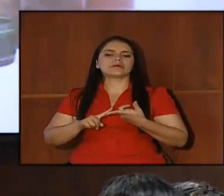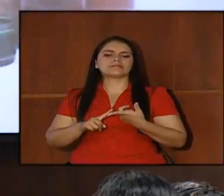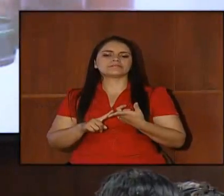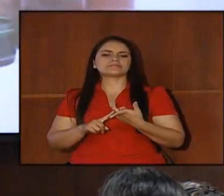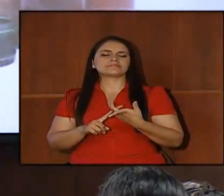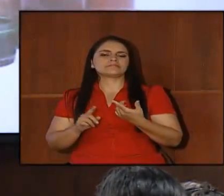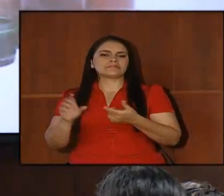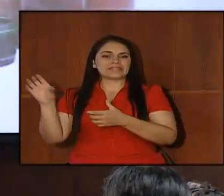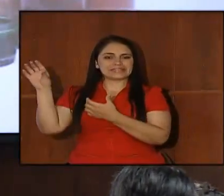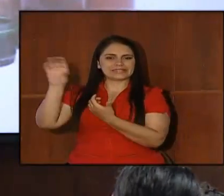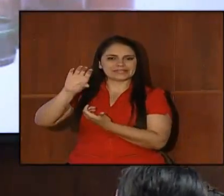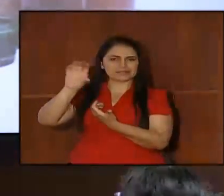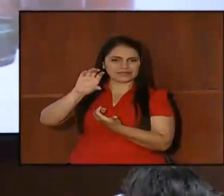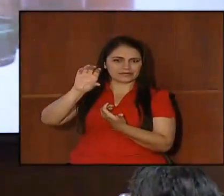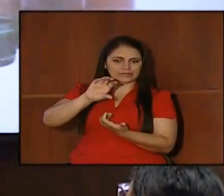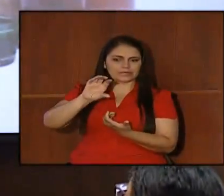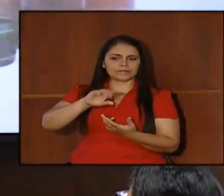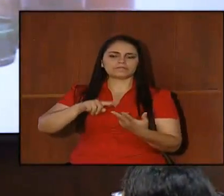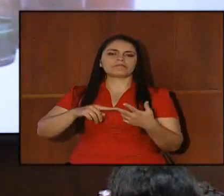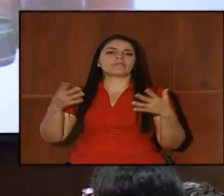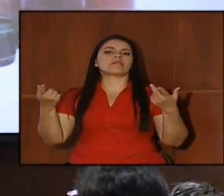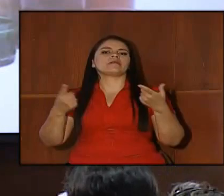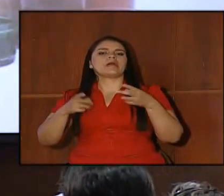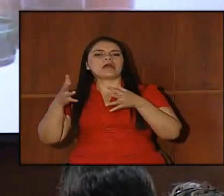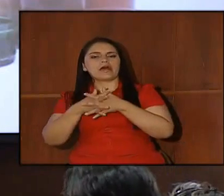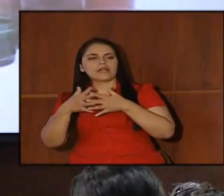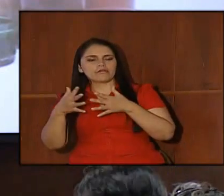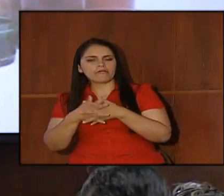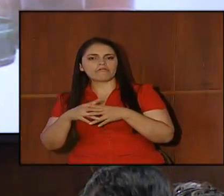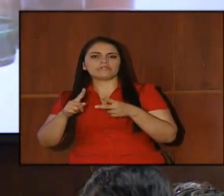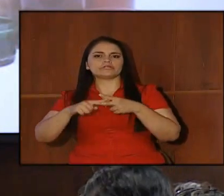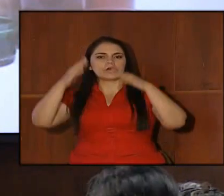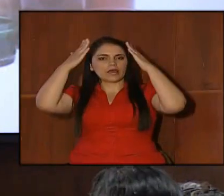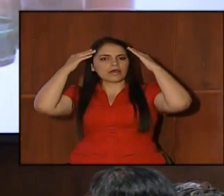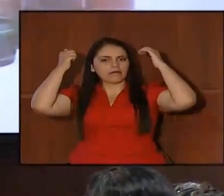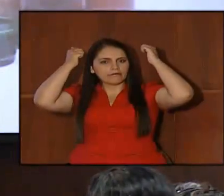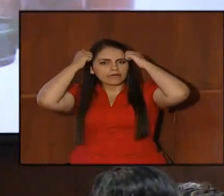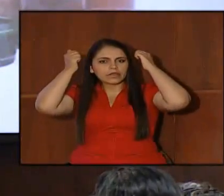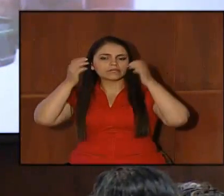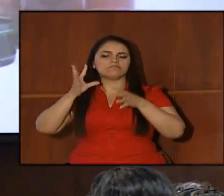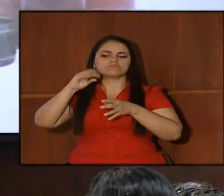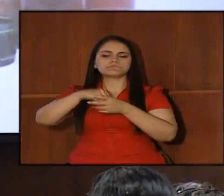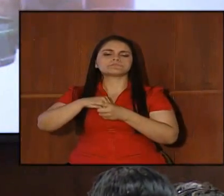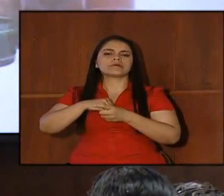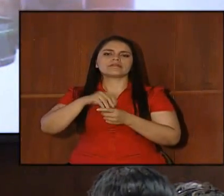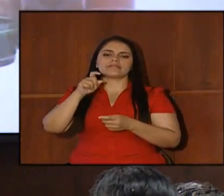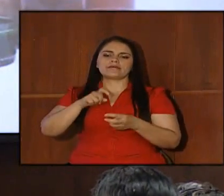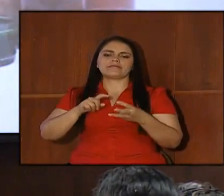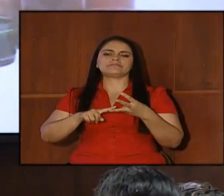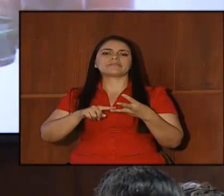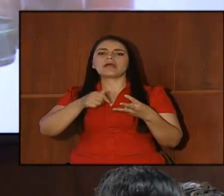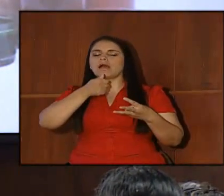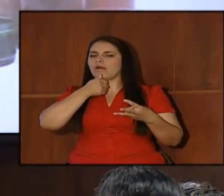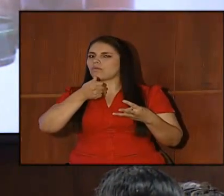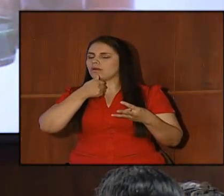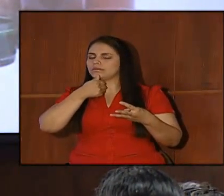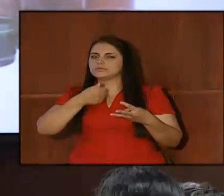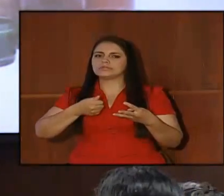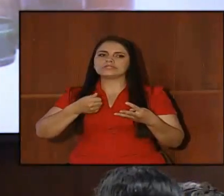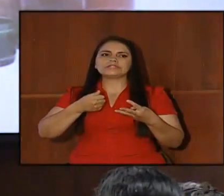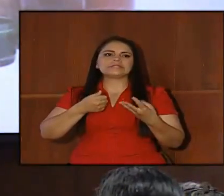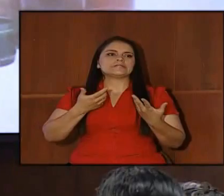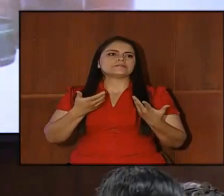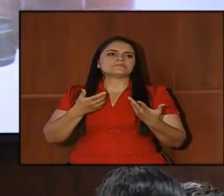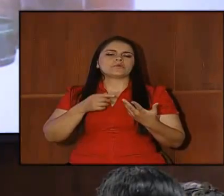están, por ejemplo, el arroz, la avena, también deben estar incluidos dentro de la dieta. Buena ingesta de líquidos. Un adulto